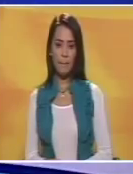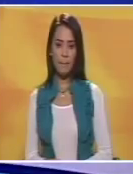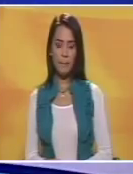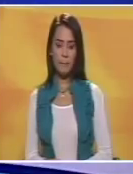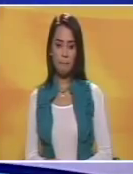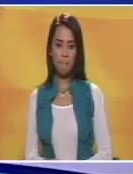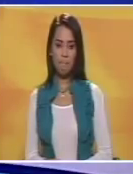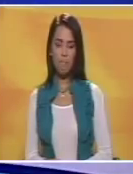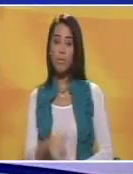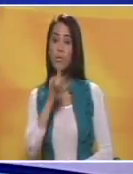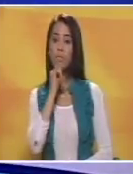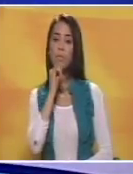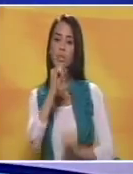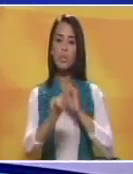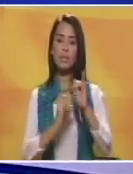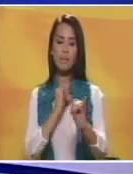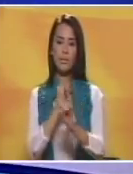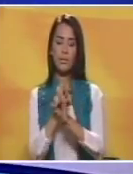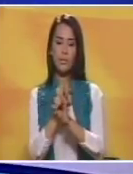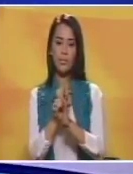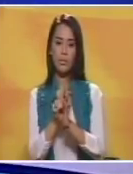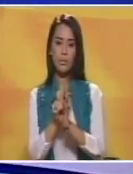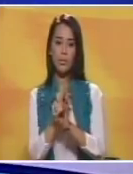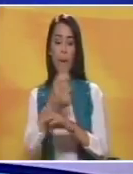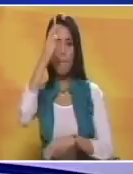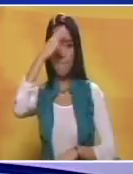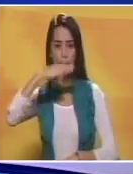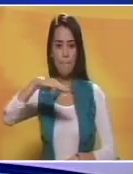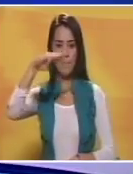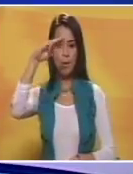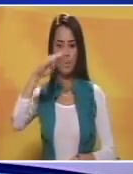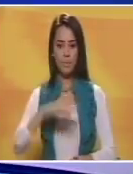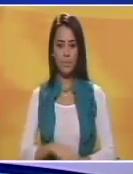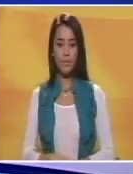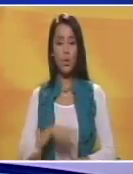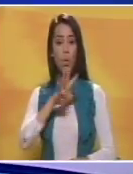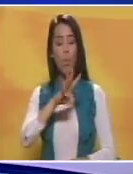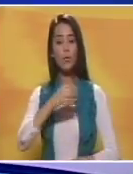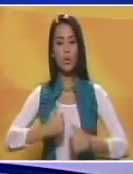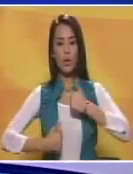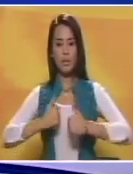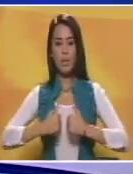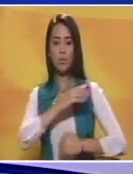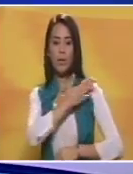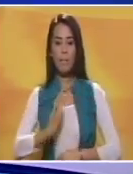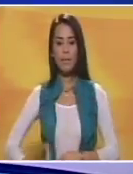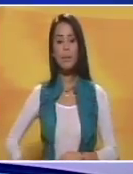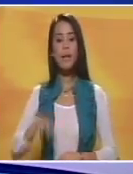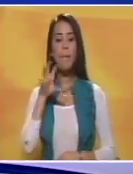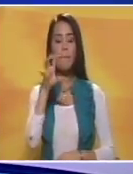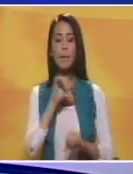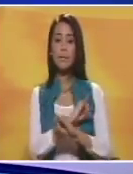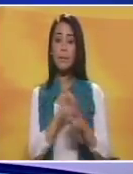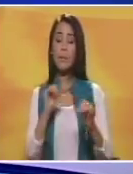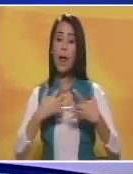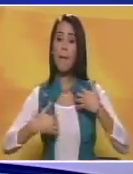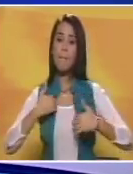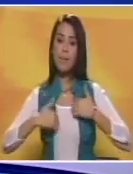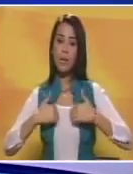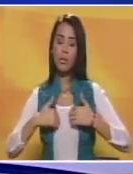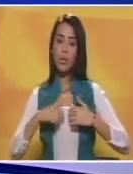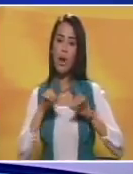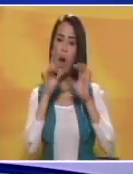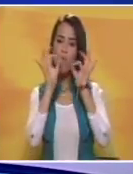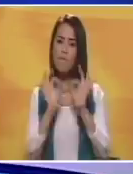Iniciamos nuestro recorrido por lo que pasa en el mundo y lo hacemos en México. Los 4 candidatos a la presidencia del país cerraron este miércoles los